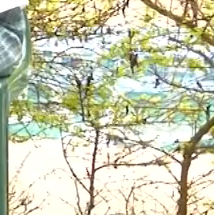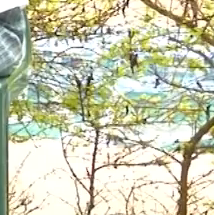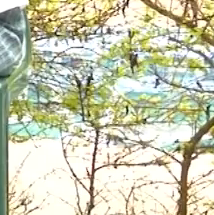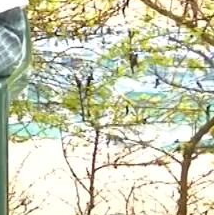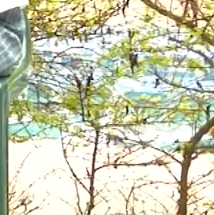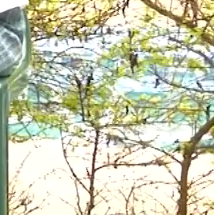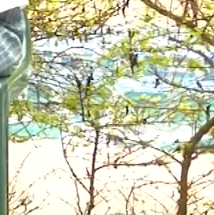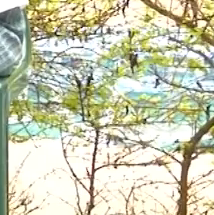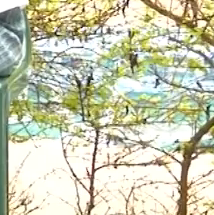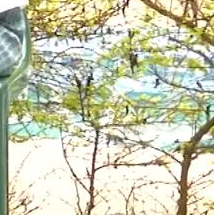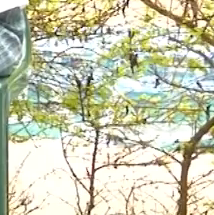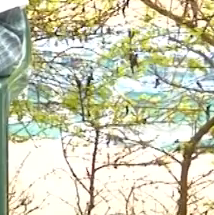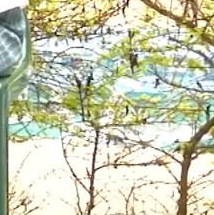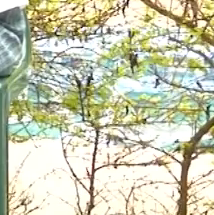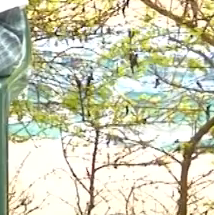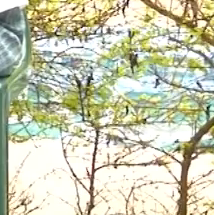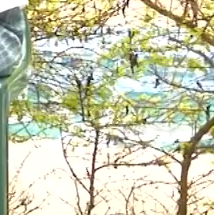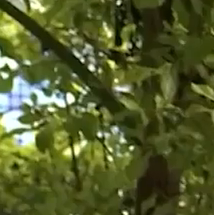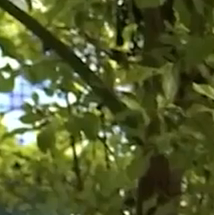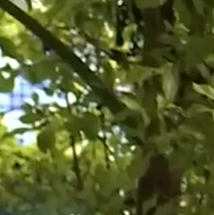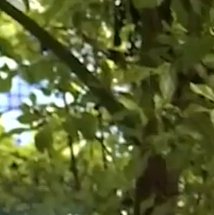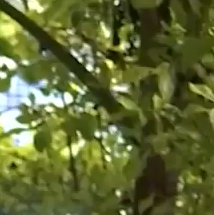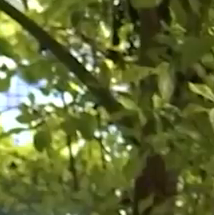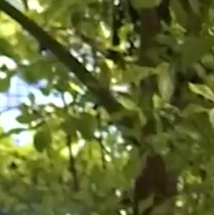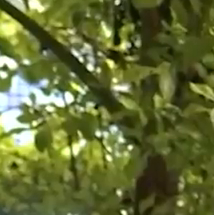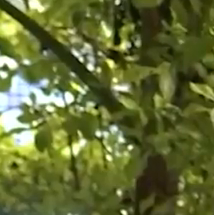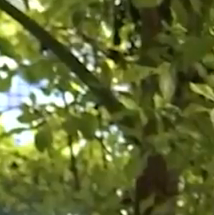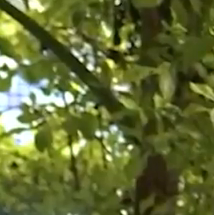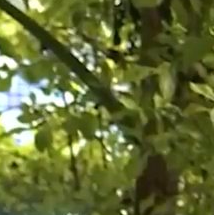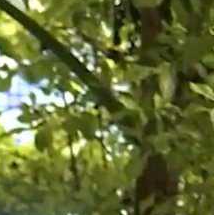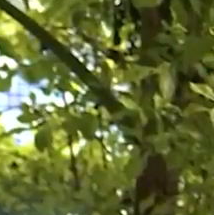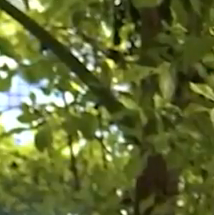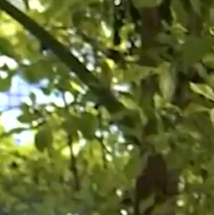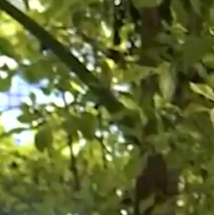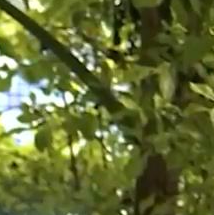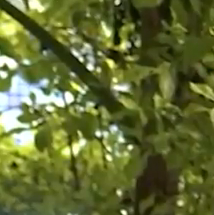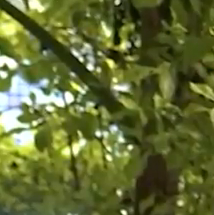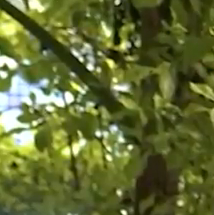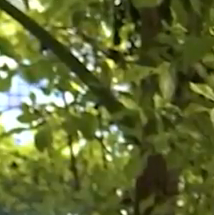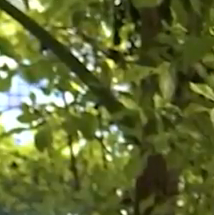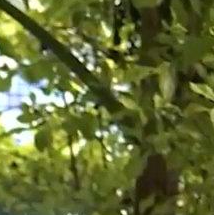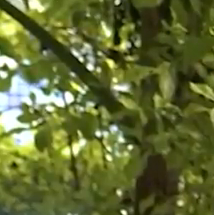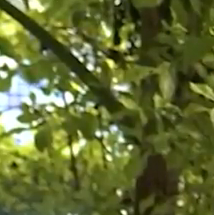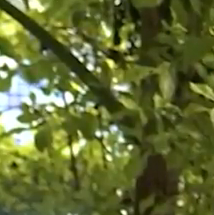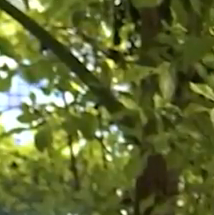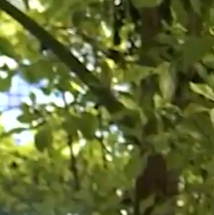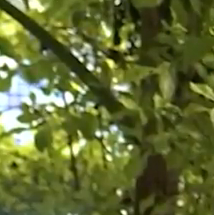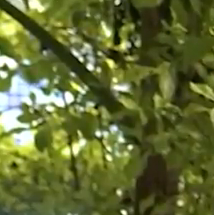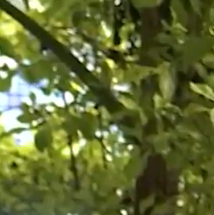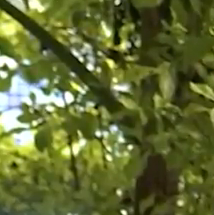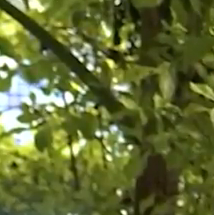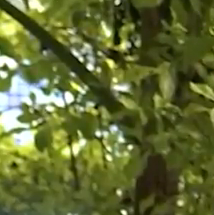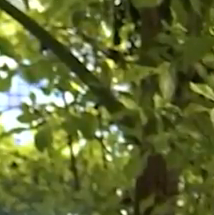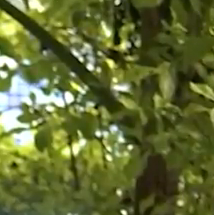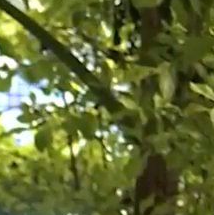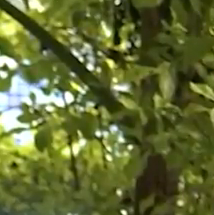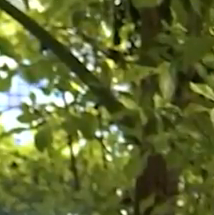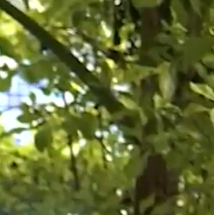Sí, ya estamos prácticamente hace 5 años trabajando con el doctor Jorge Enrique en el Parque de la